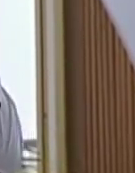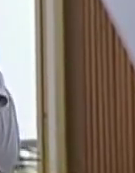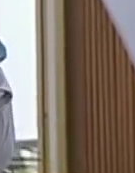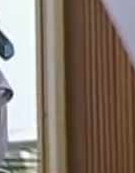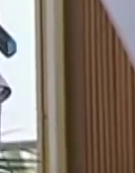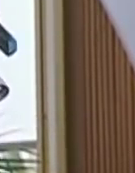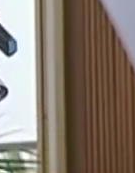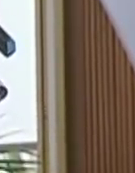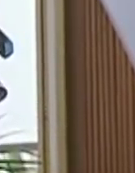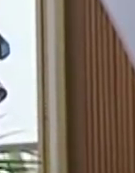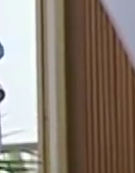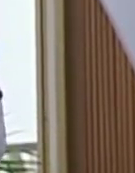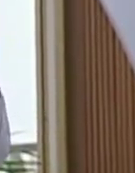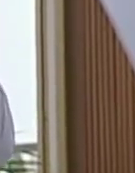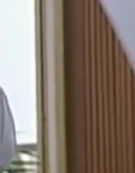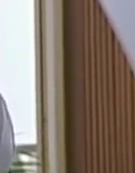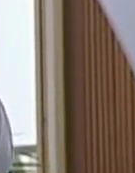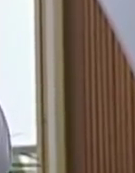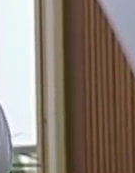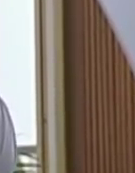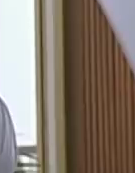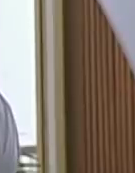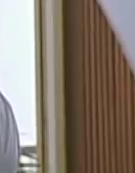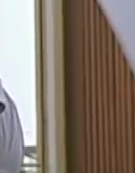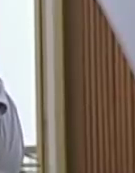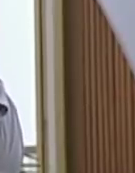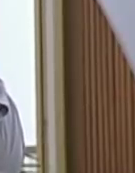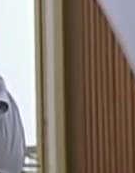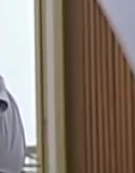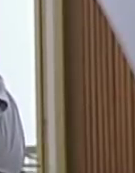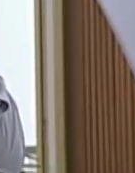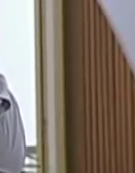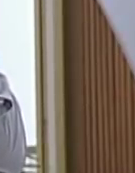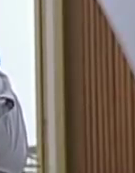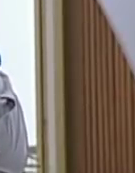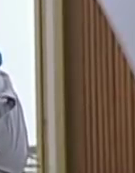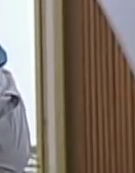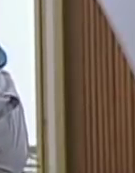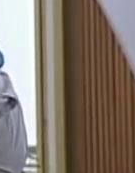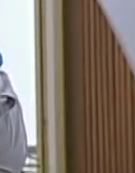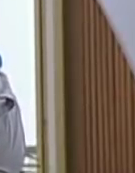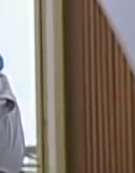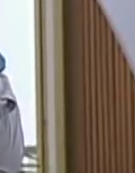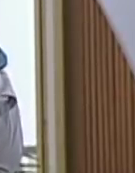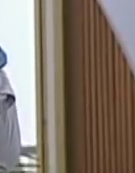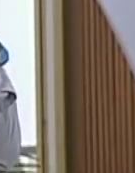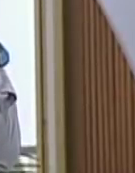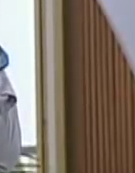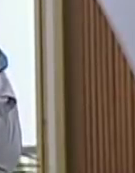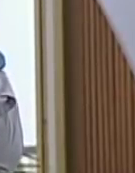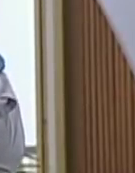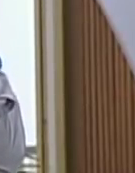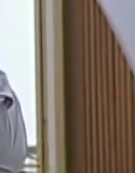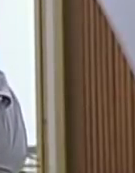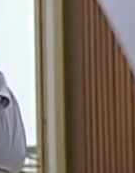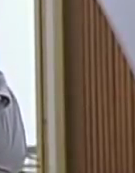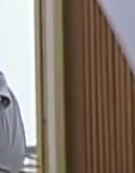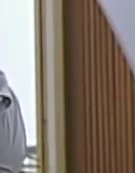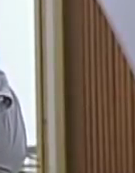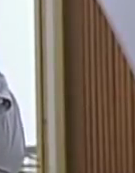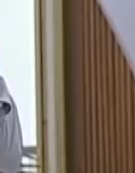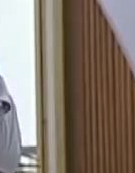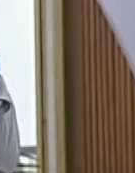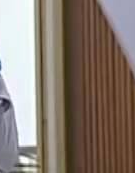sus experiencias, todo su conocimiento, y desarrollar y llegar al sector a lo máximo, a lo más alto de